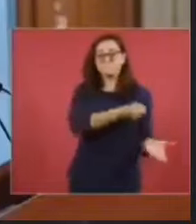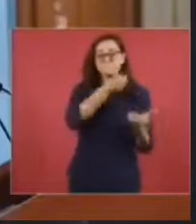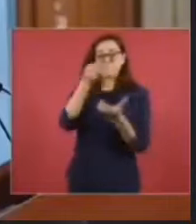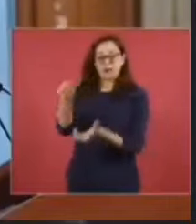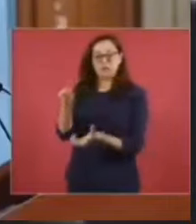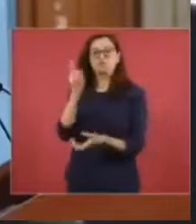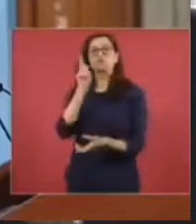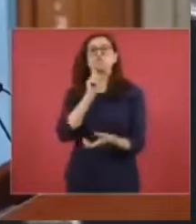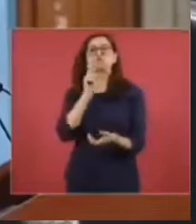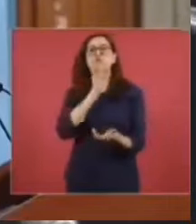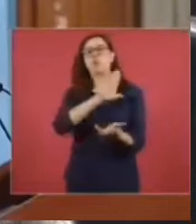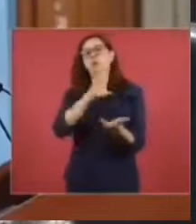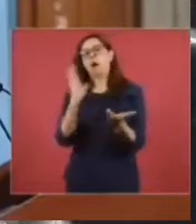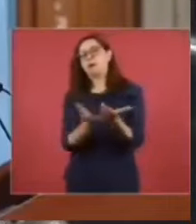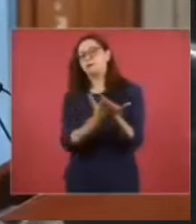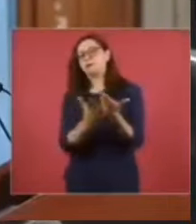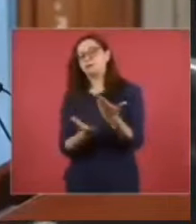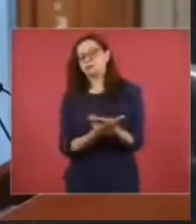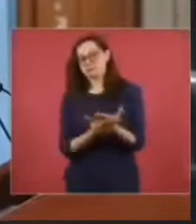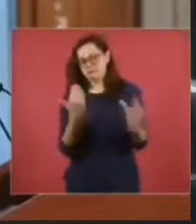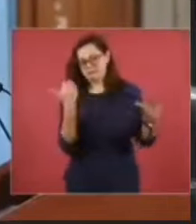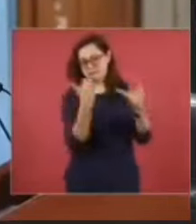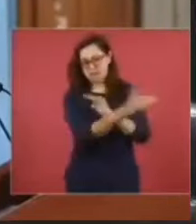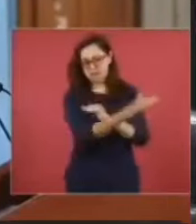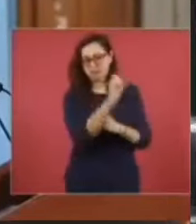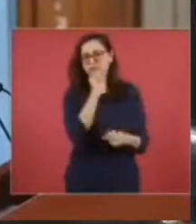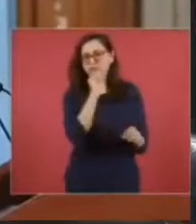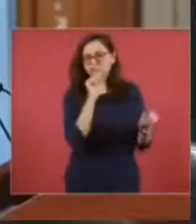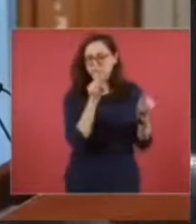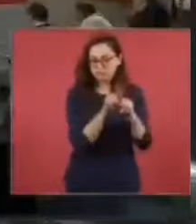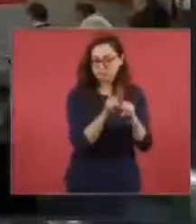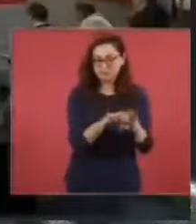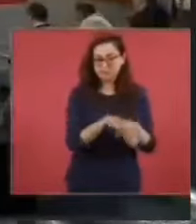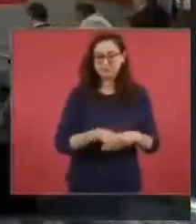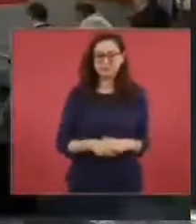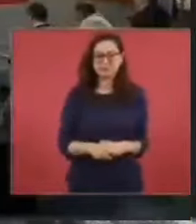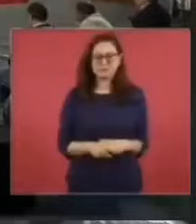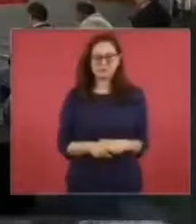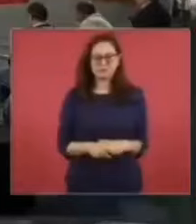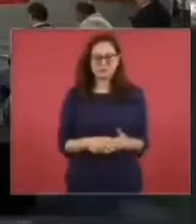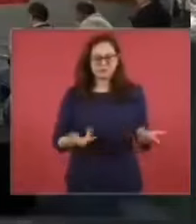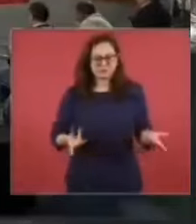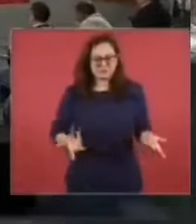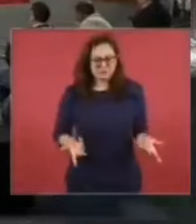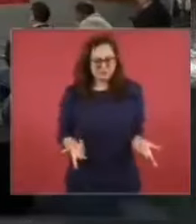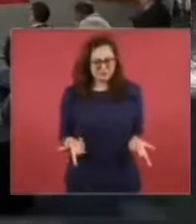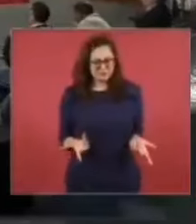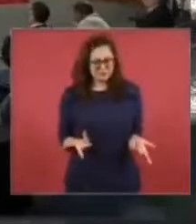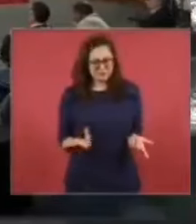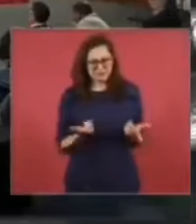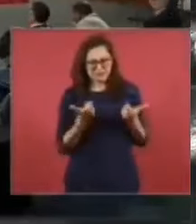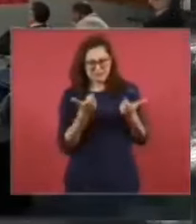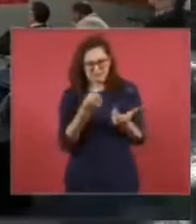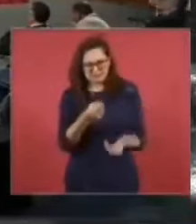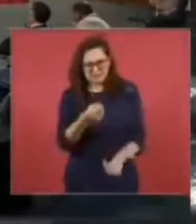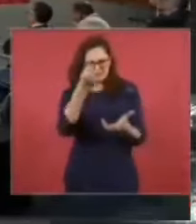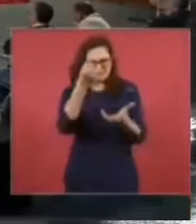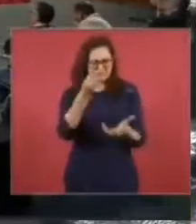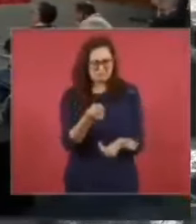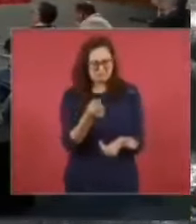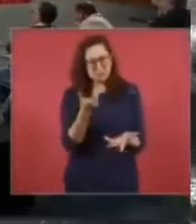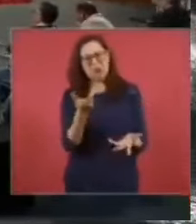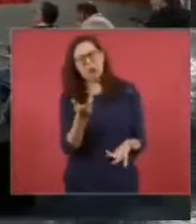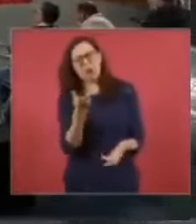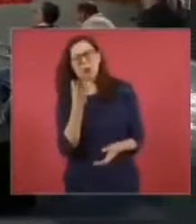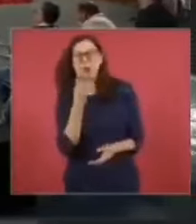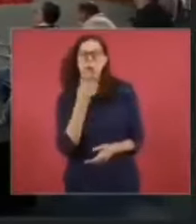Anexo las pruebas correspondientes. Aun cuando se trata de una cantidad relativamente